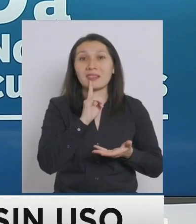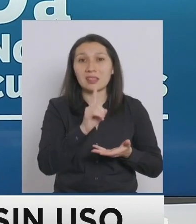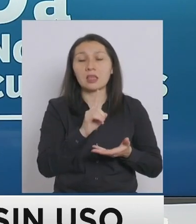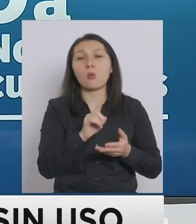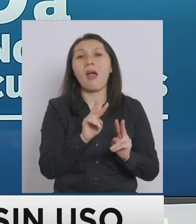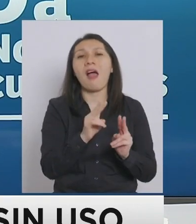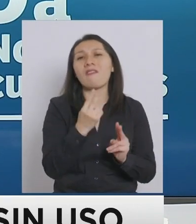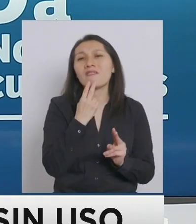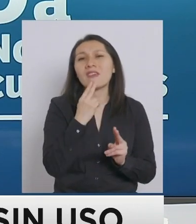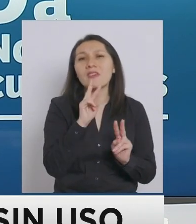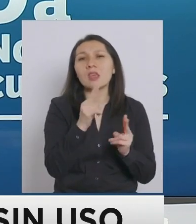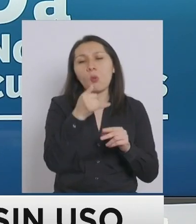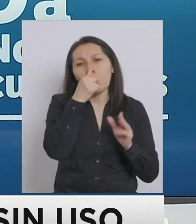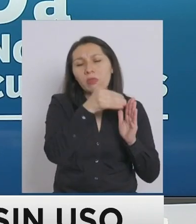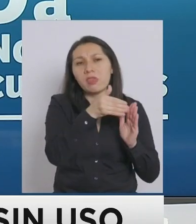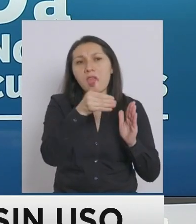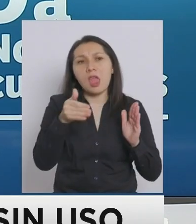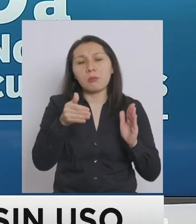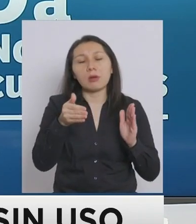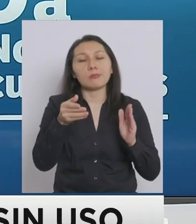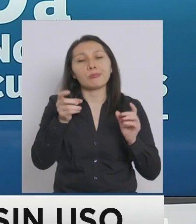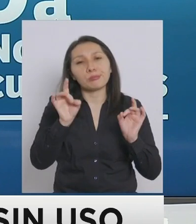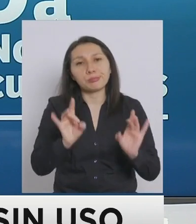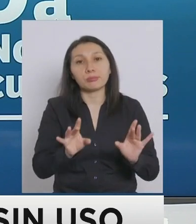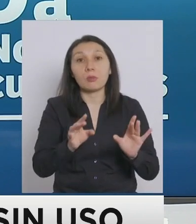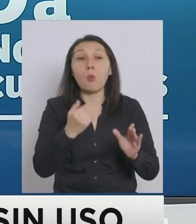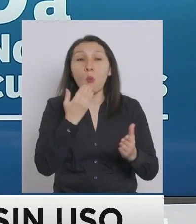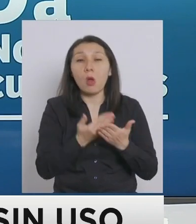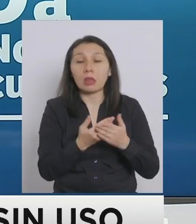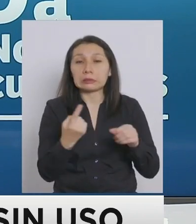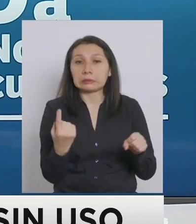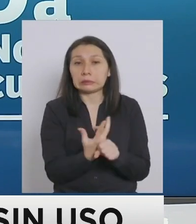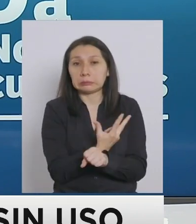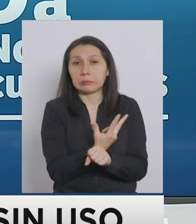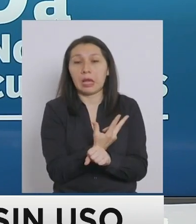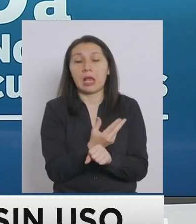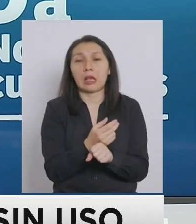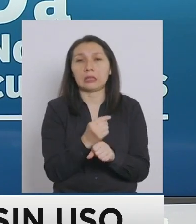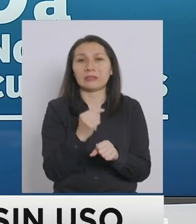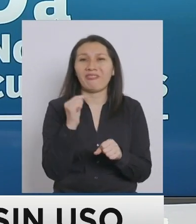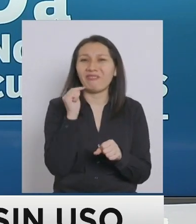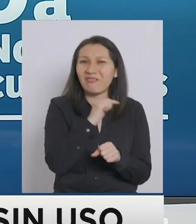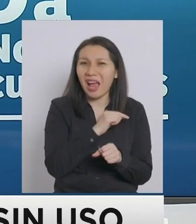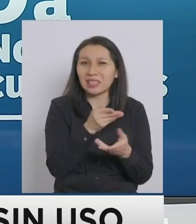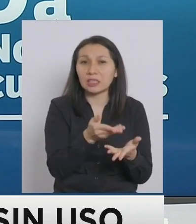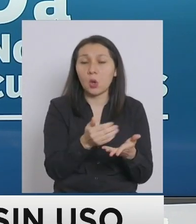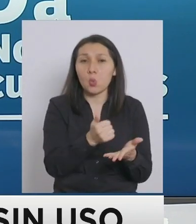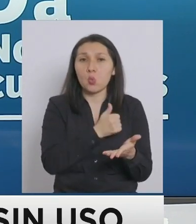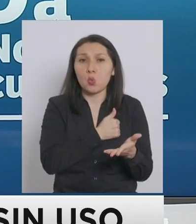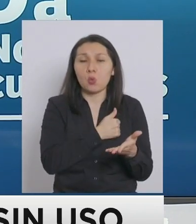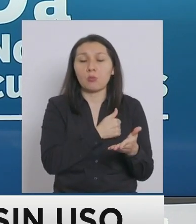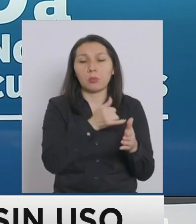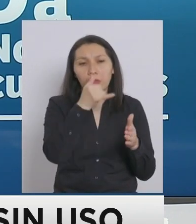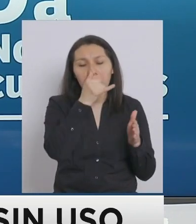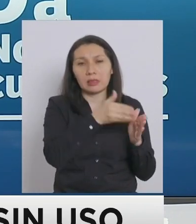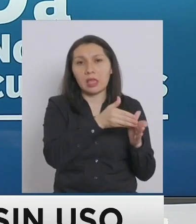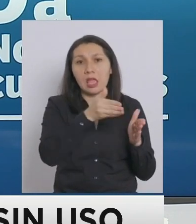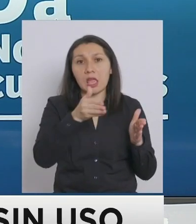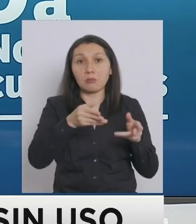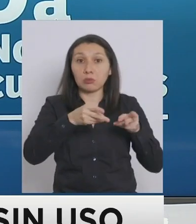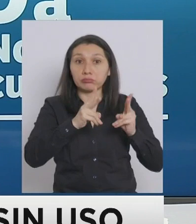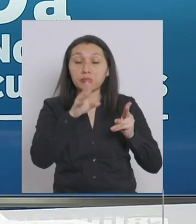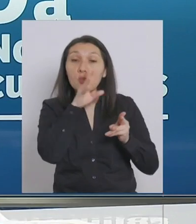vida útil. Y en la medida que iban presentando fallas o que iban cumpliendo su periodo